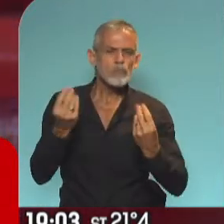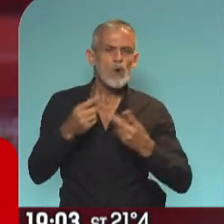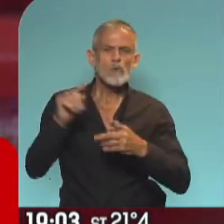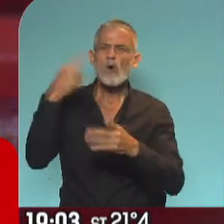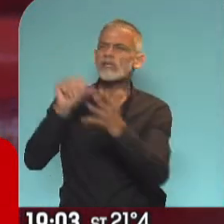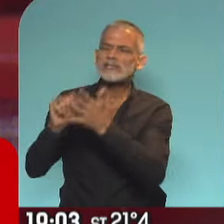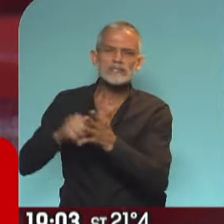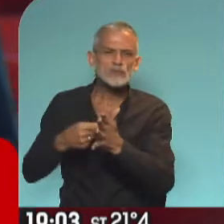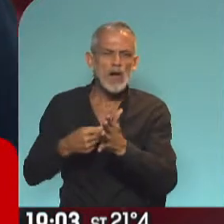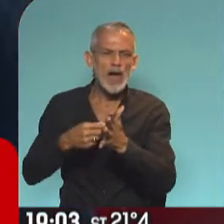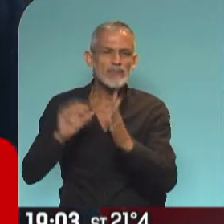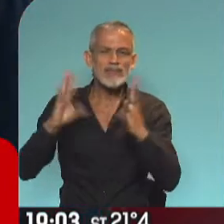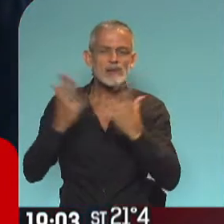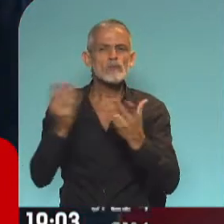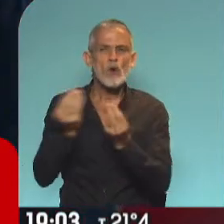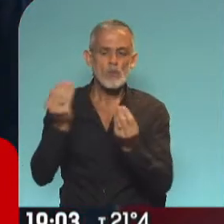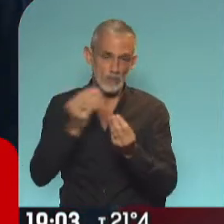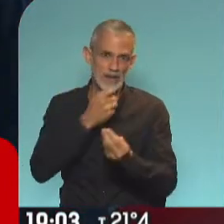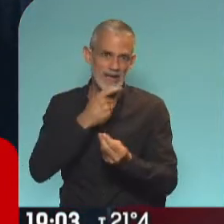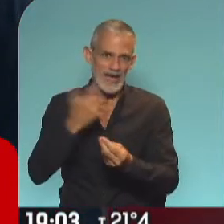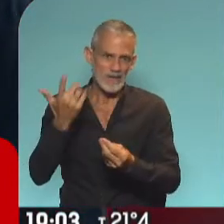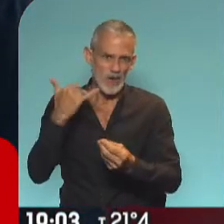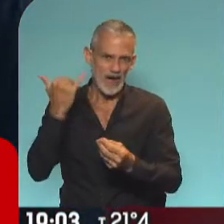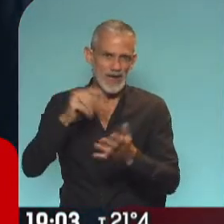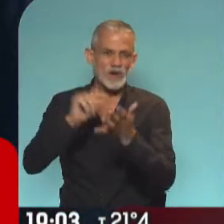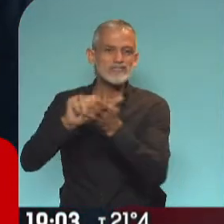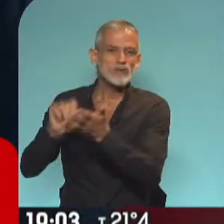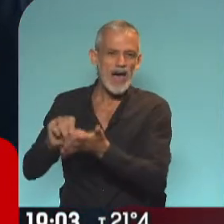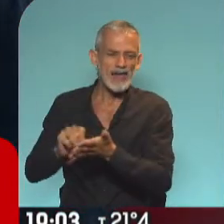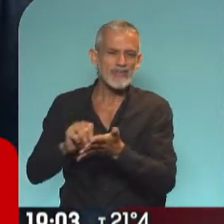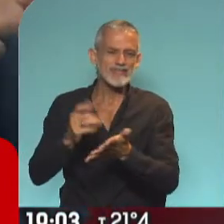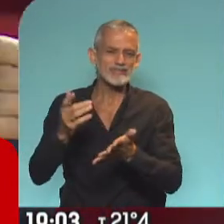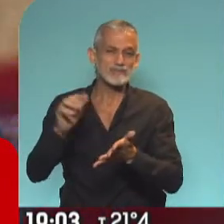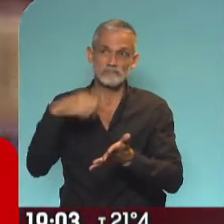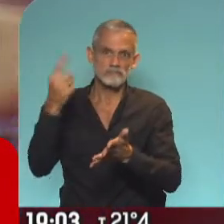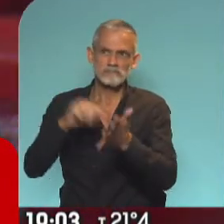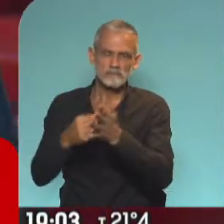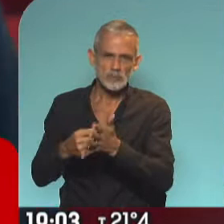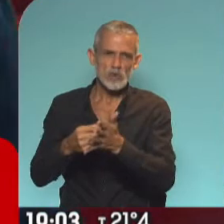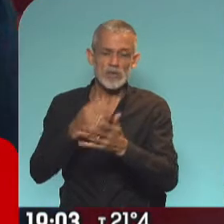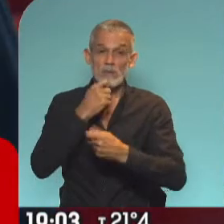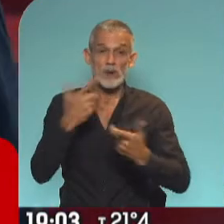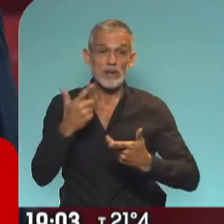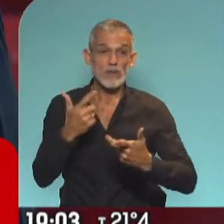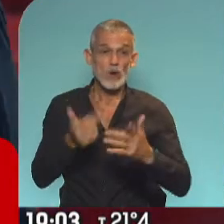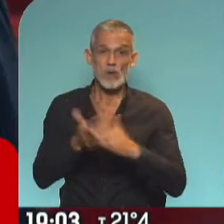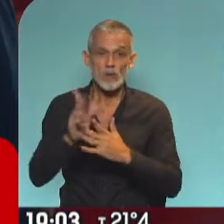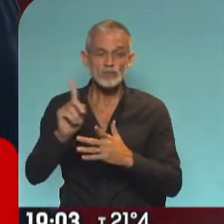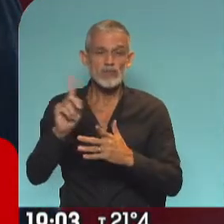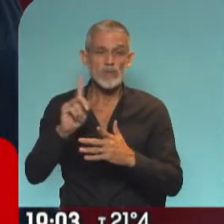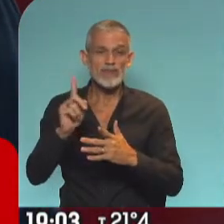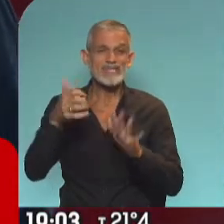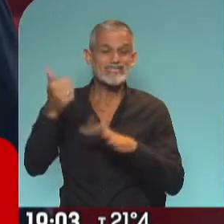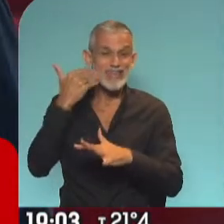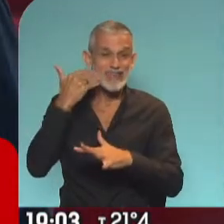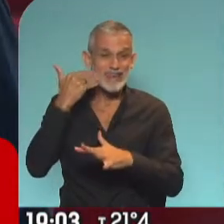ciudades del mundo. Mira, dábamos varios ejemplos antes de otras ciudades donde, como decía Rodolfo, hay ciudades donde no se puede salir a las 6 de